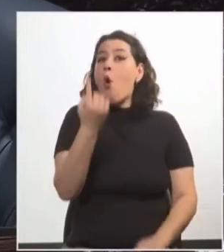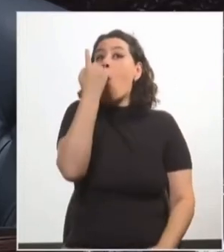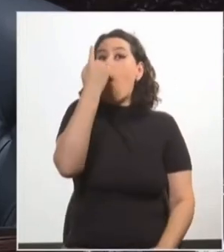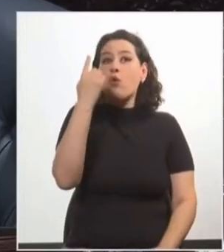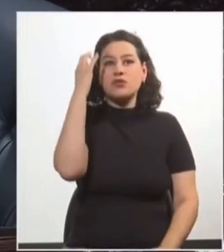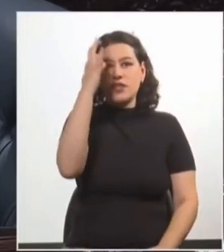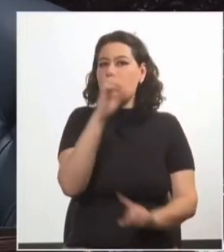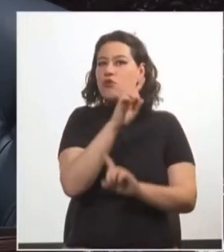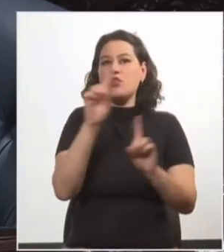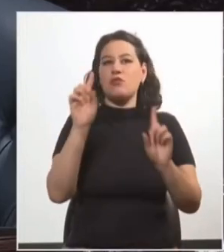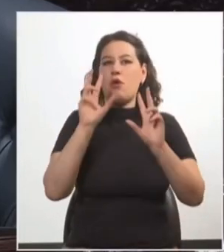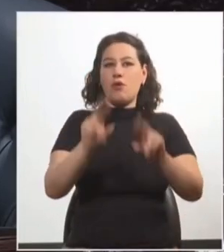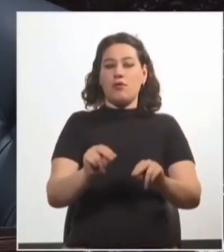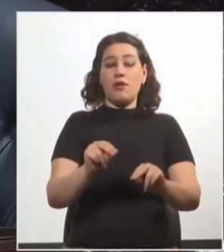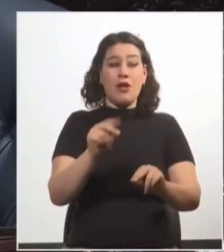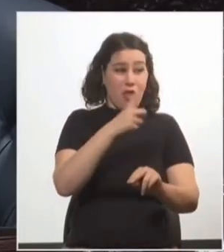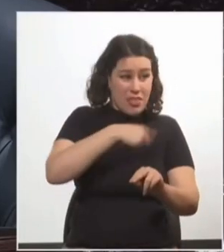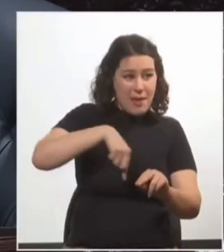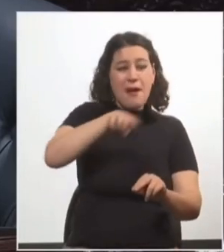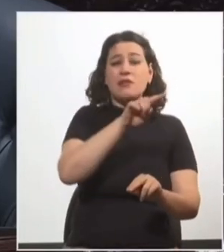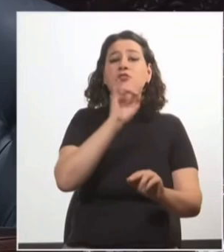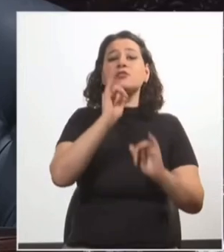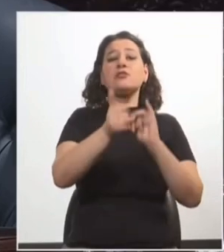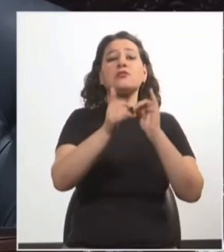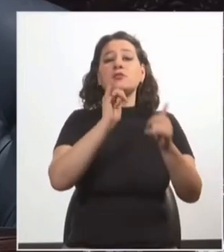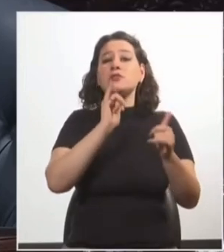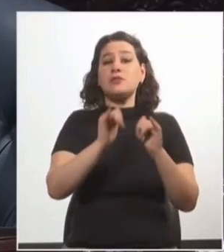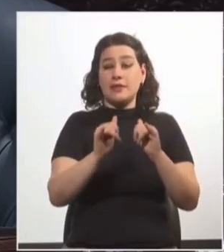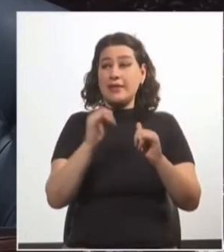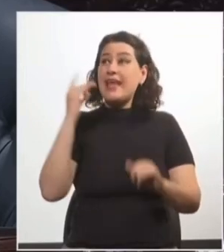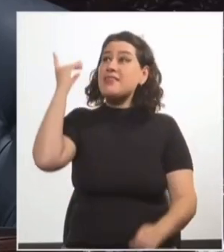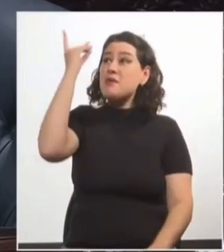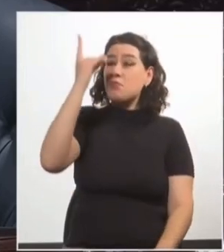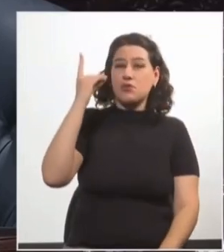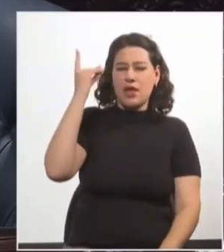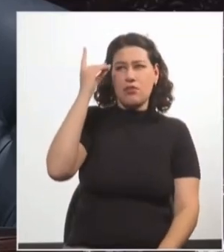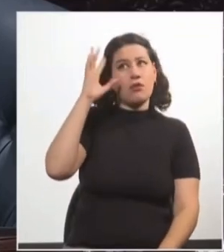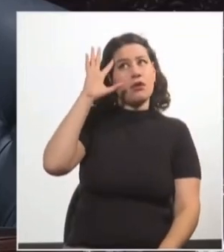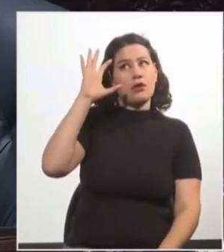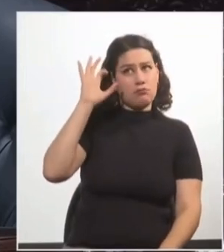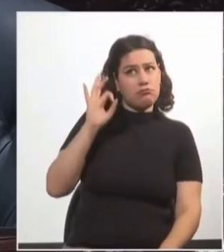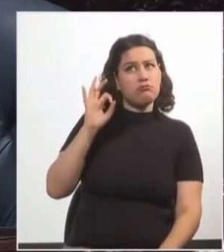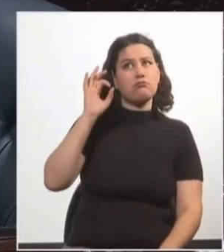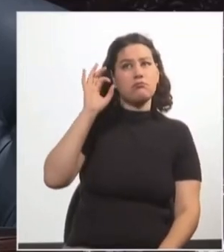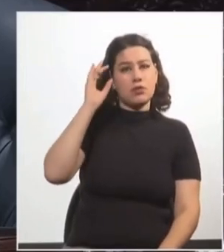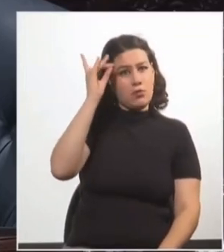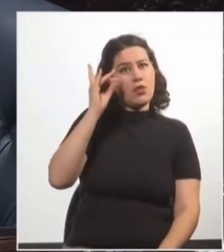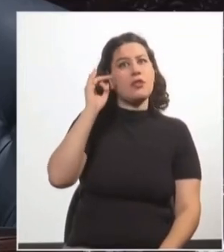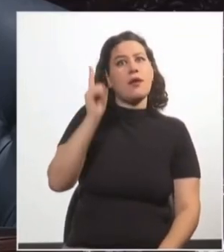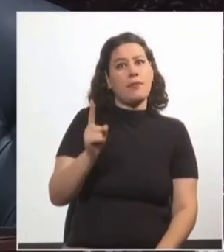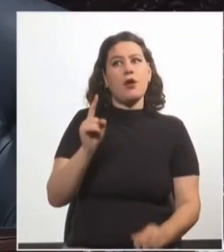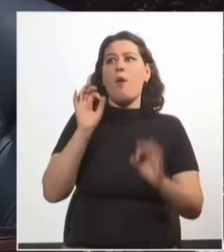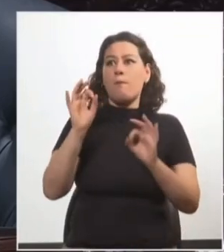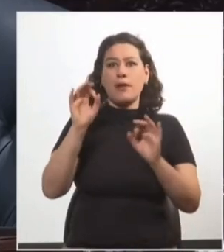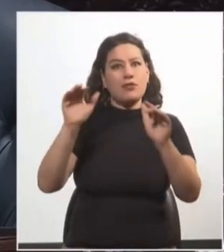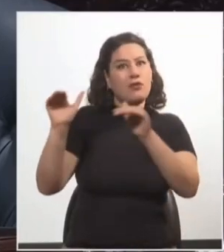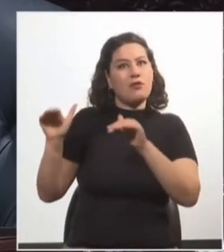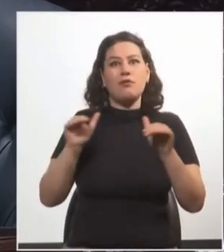senador que no la votó. Todos los demás la votaron y en diputados, si mal no recuerdo, también salió por unanimidad.